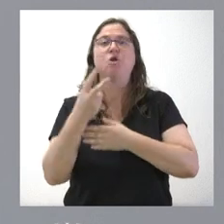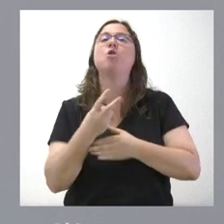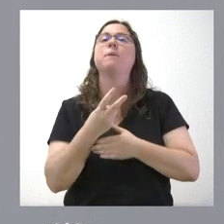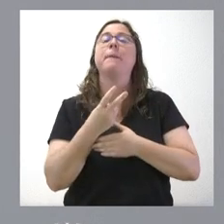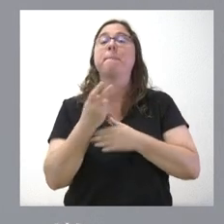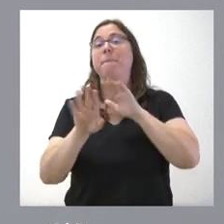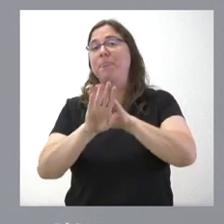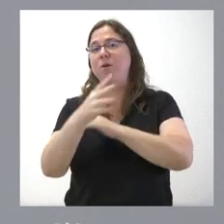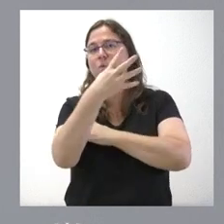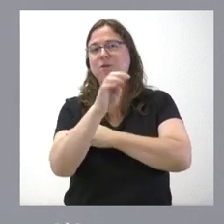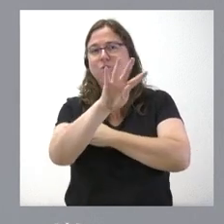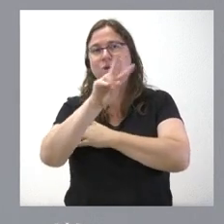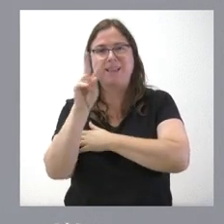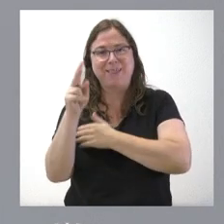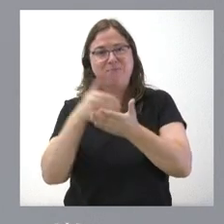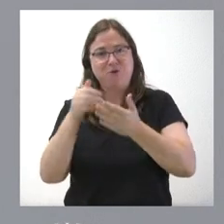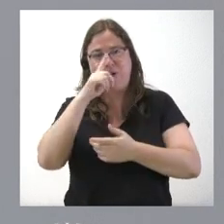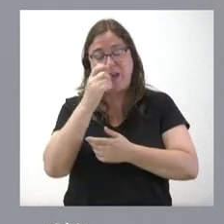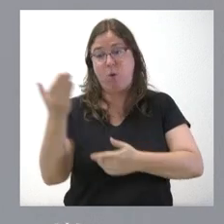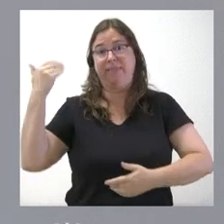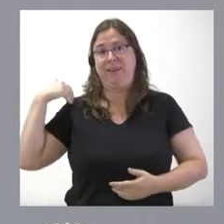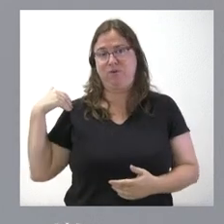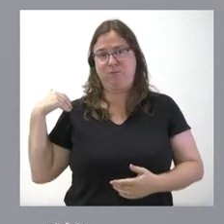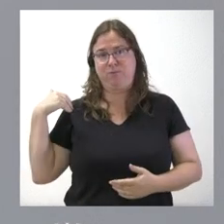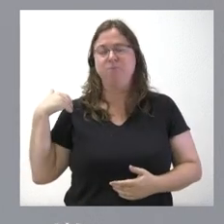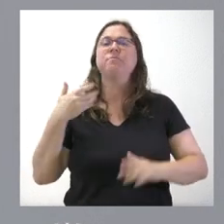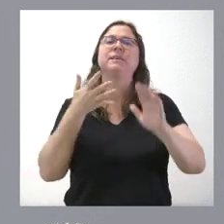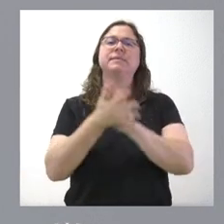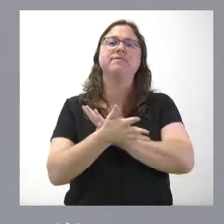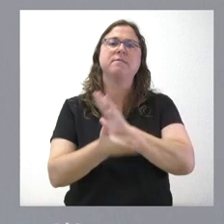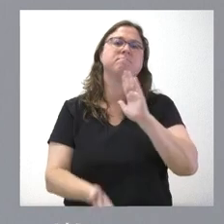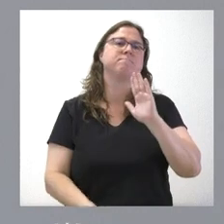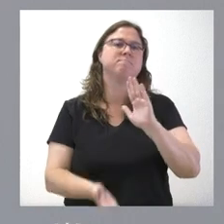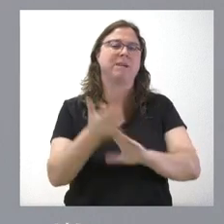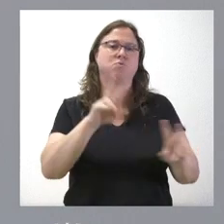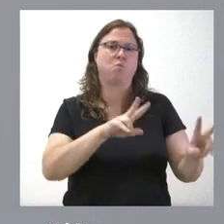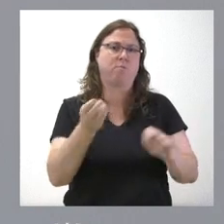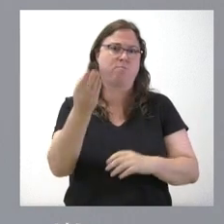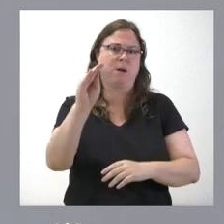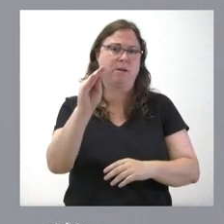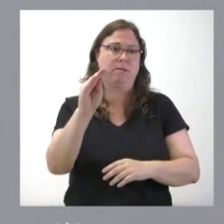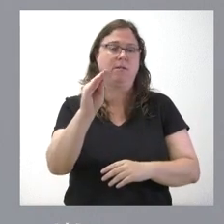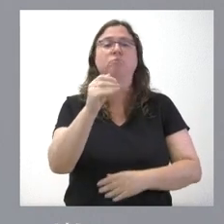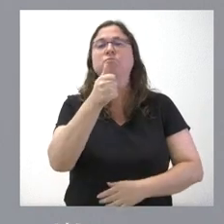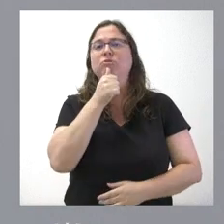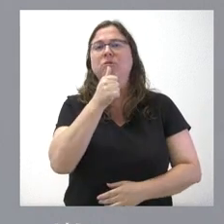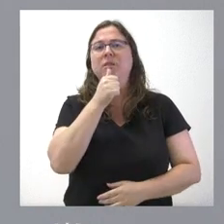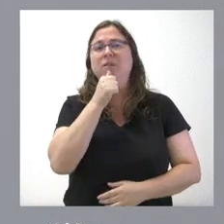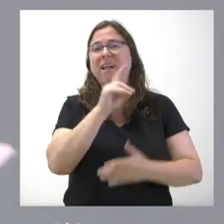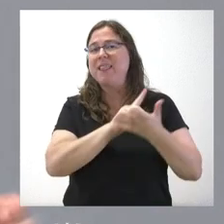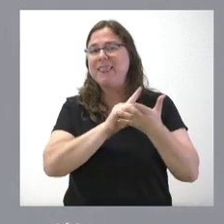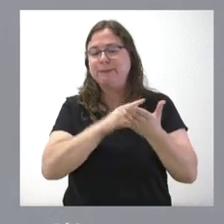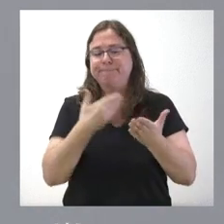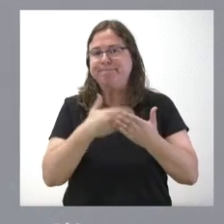442 millones del año precedente lo que supone también un incremento nuevo pero todavía este dato no ha sido